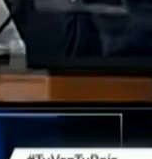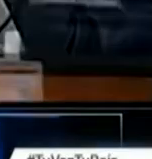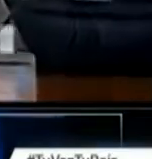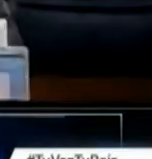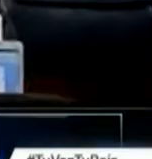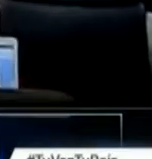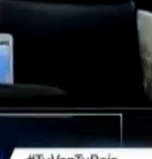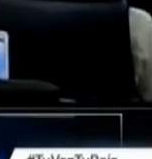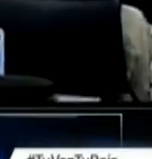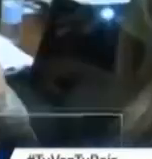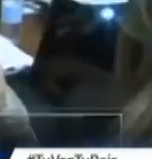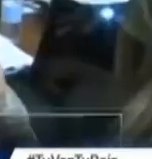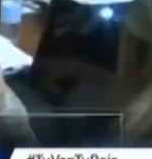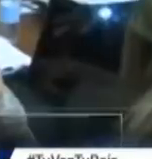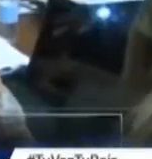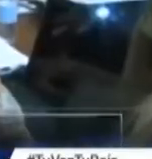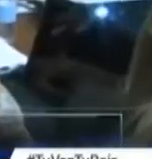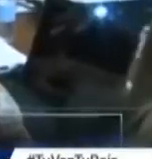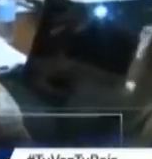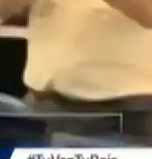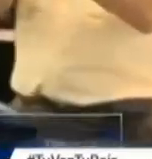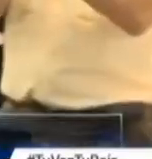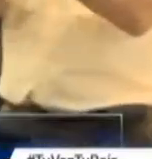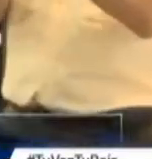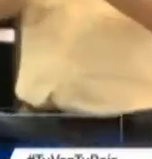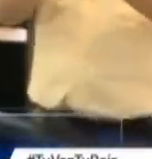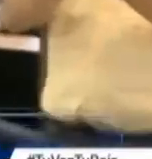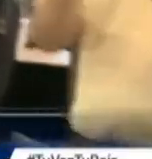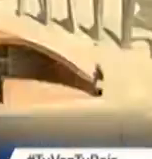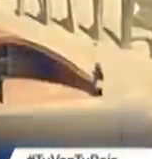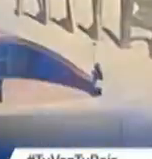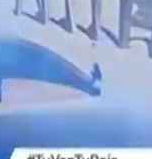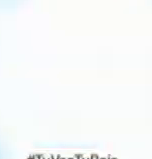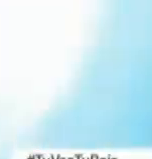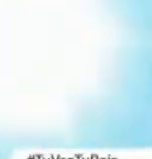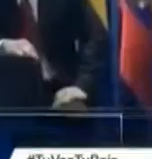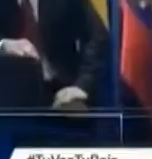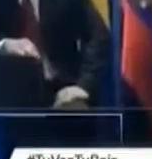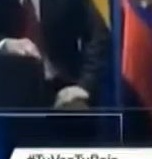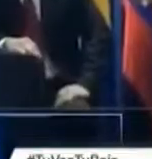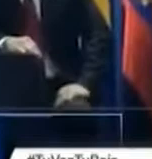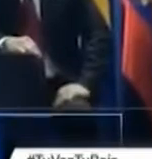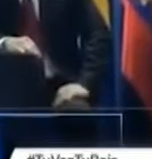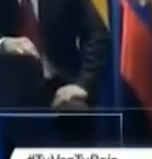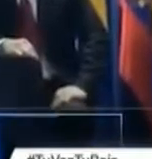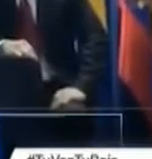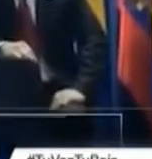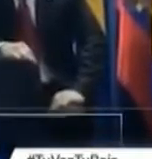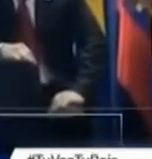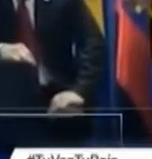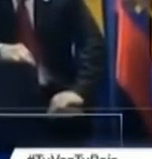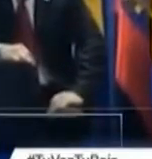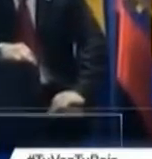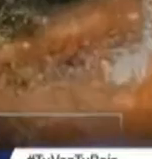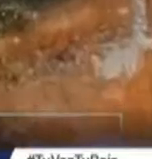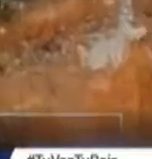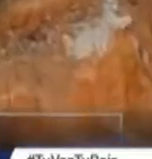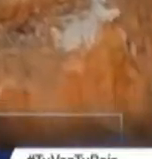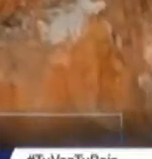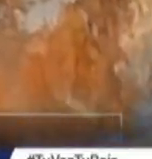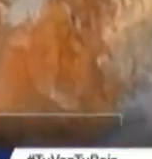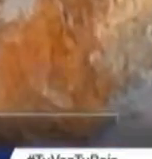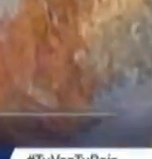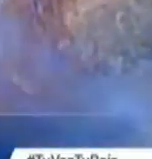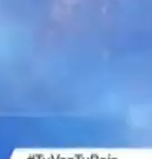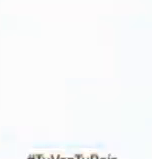Constitución de Montecristi cumple 9 años desde su aprobación y entrada en vigencia. Ejecutivo creó comité para la remediación de